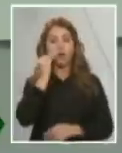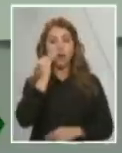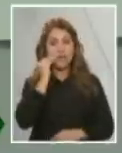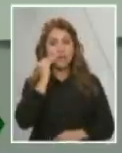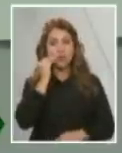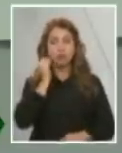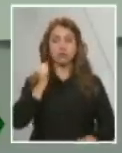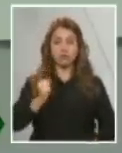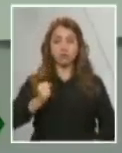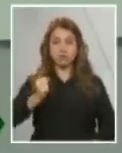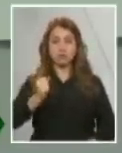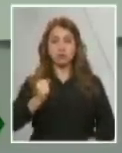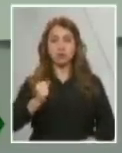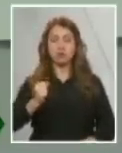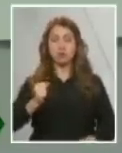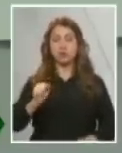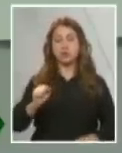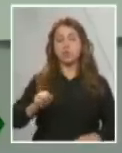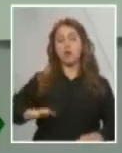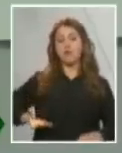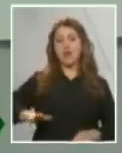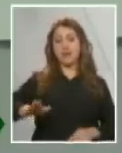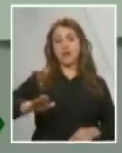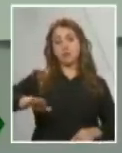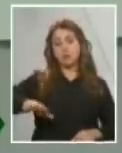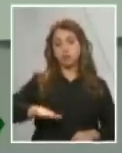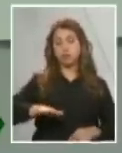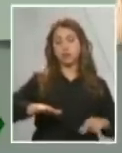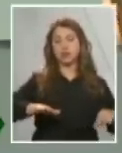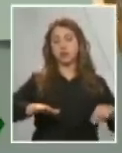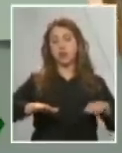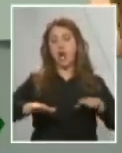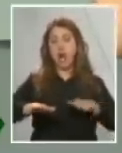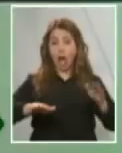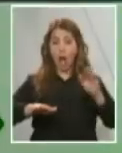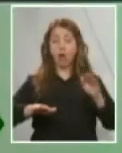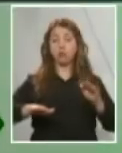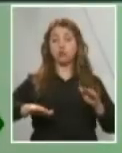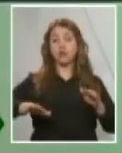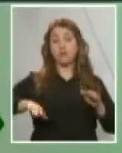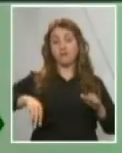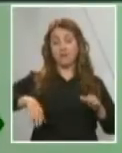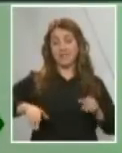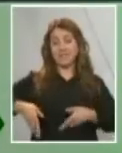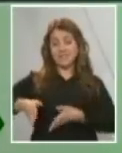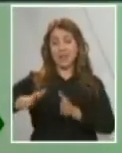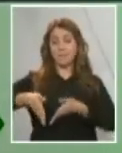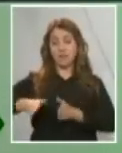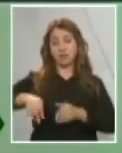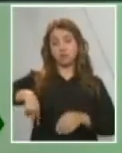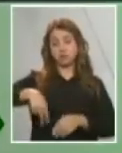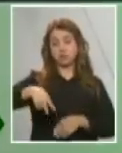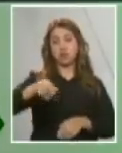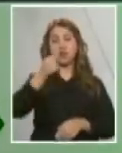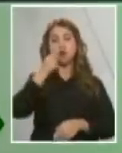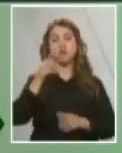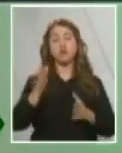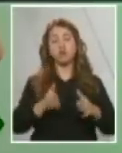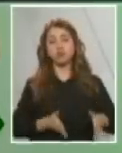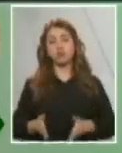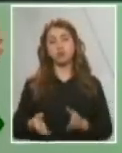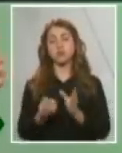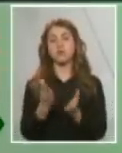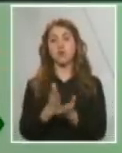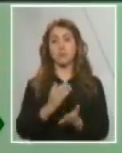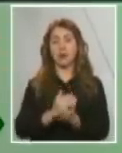abuelitos, gente en coche igual, todo eso. Claro que sí. Y en ese camino, Jimena, ¿cuáles son los nuevos